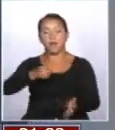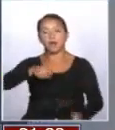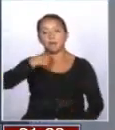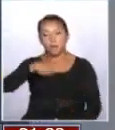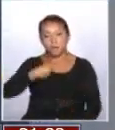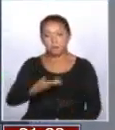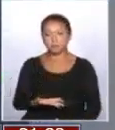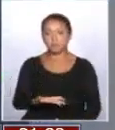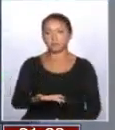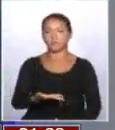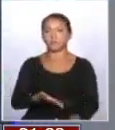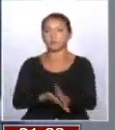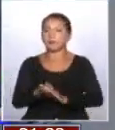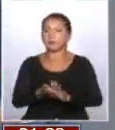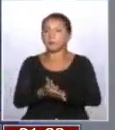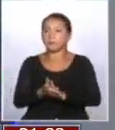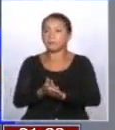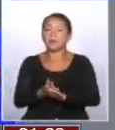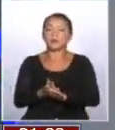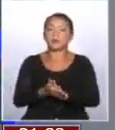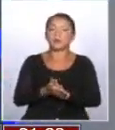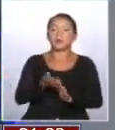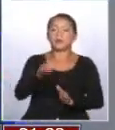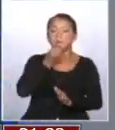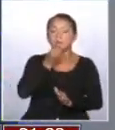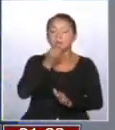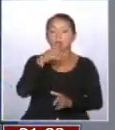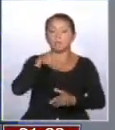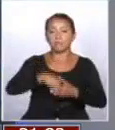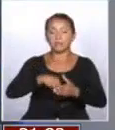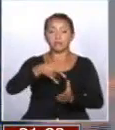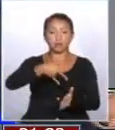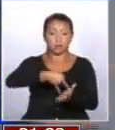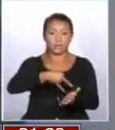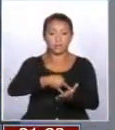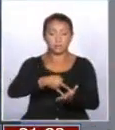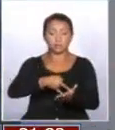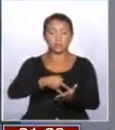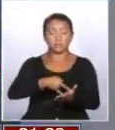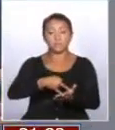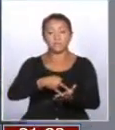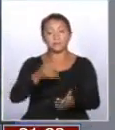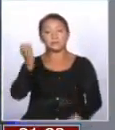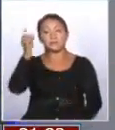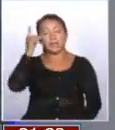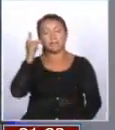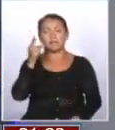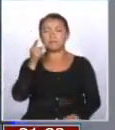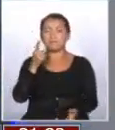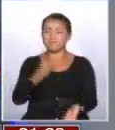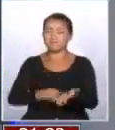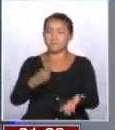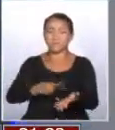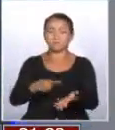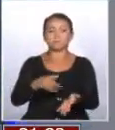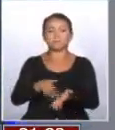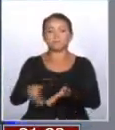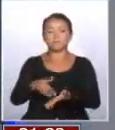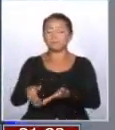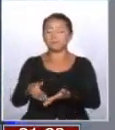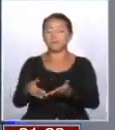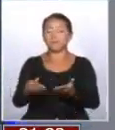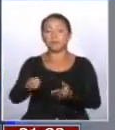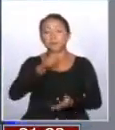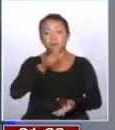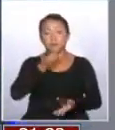de los diputados, la cena, el consumo de alimento al interior del Congreso. Entendamos que miles de personas almuerzan, por ejemplo, diariamente en